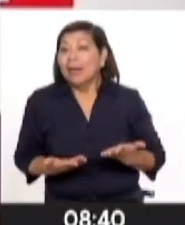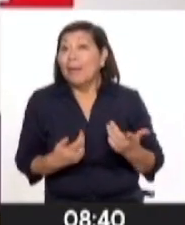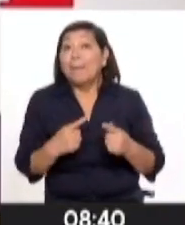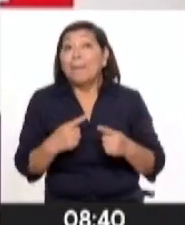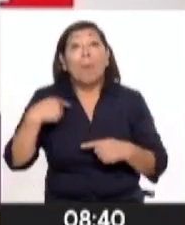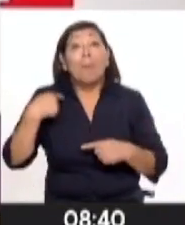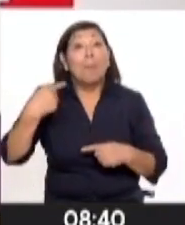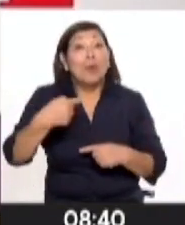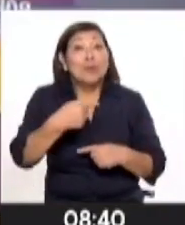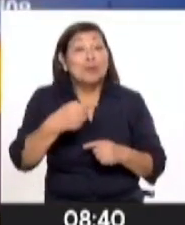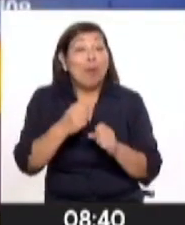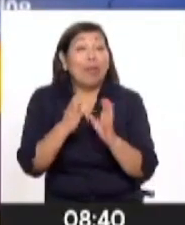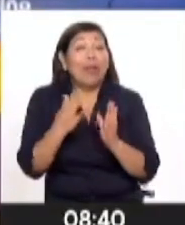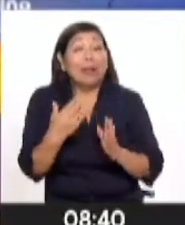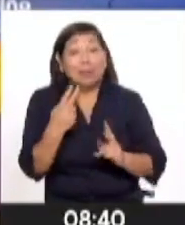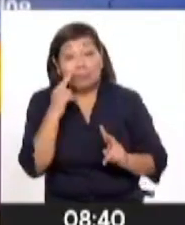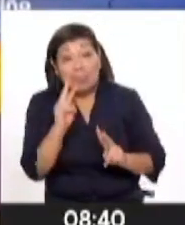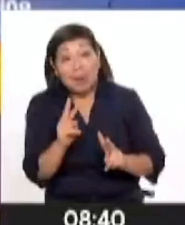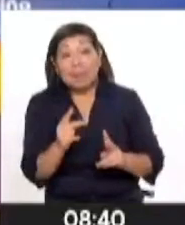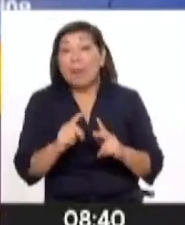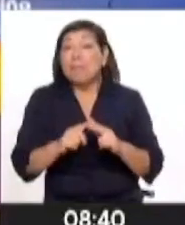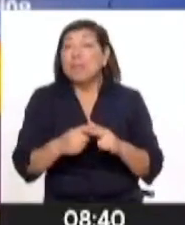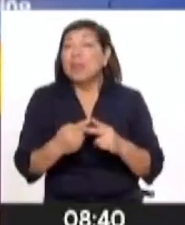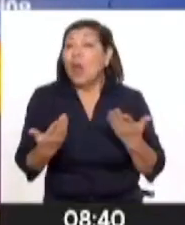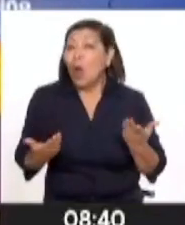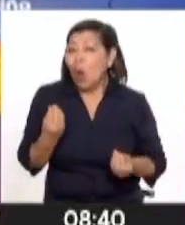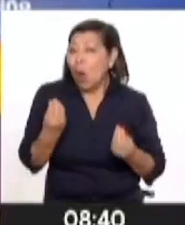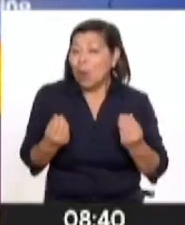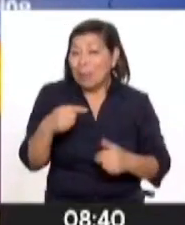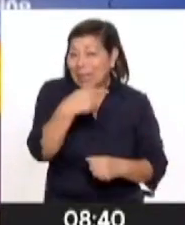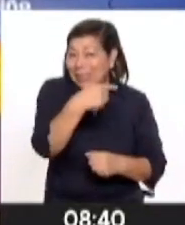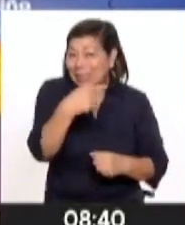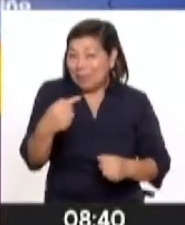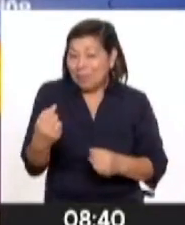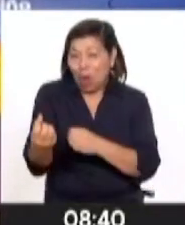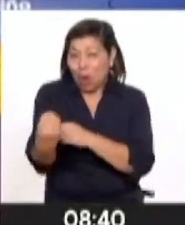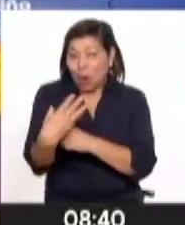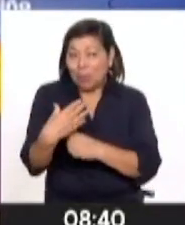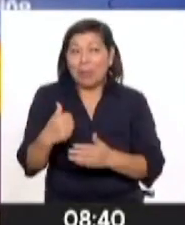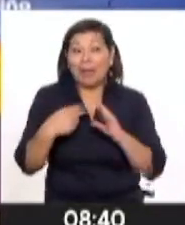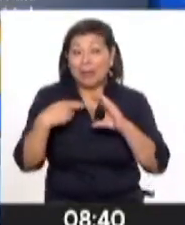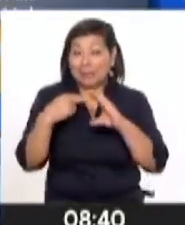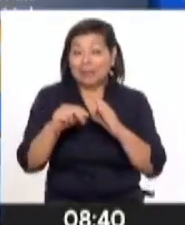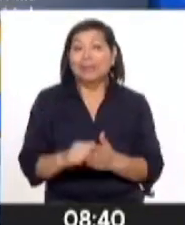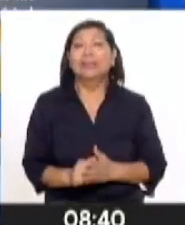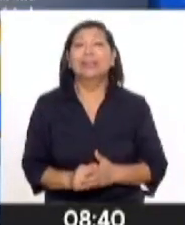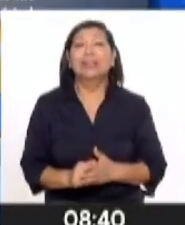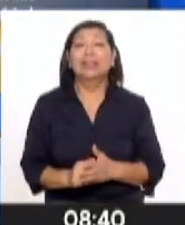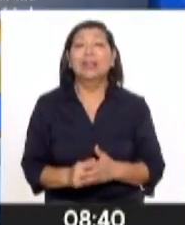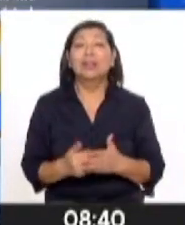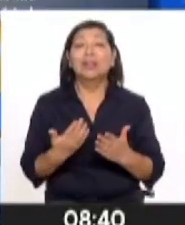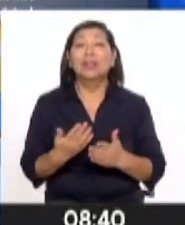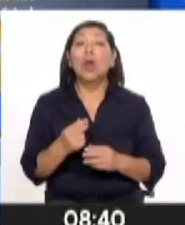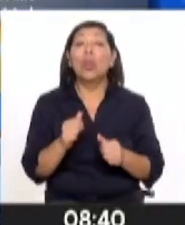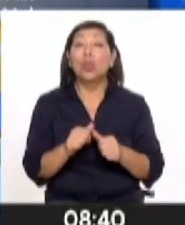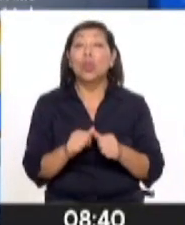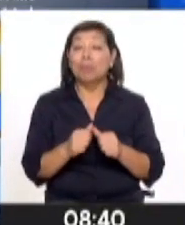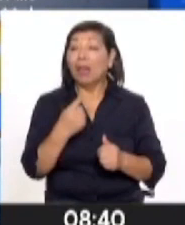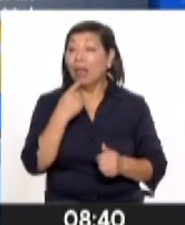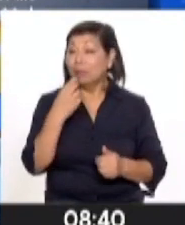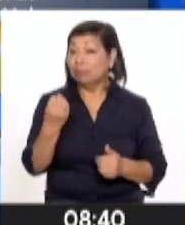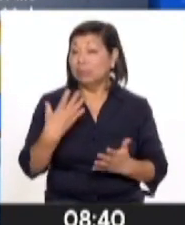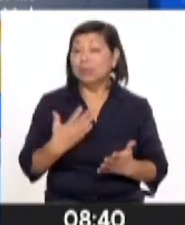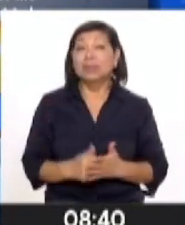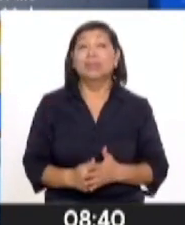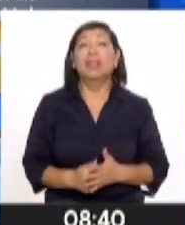pues los próximos días. Empecemos entonces, empezamos la semana con el comunicado ya emitido del ENFE, el comunicado número 7, y el